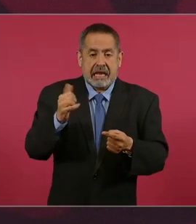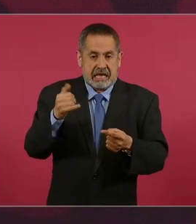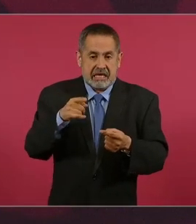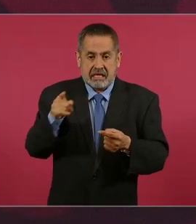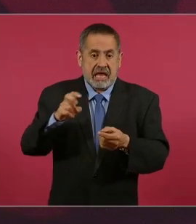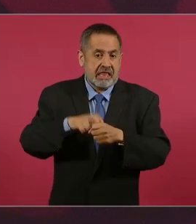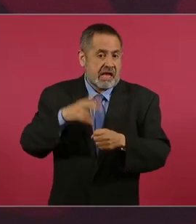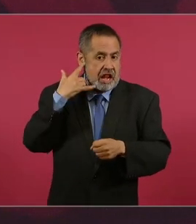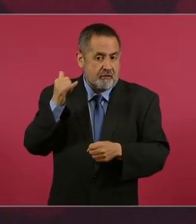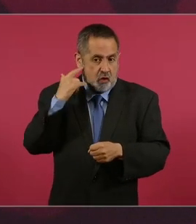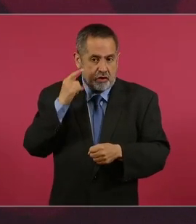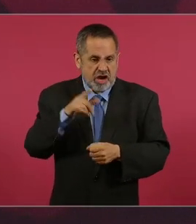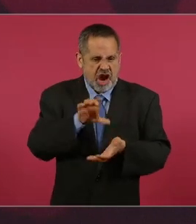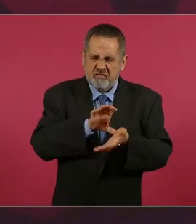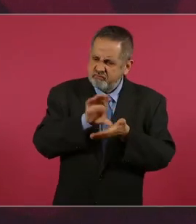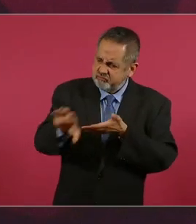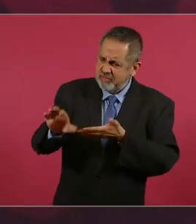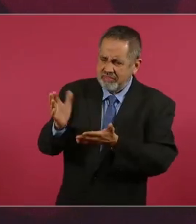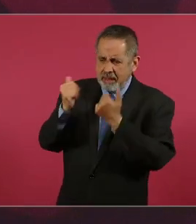California.